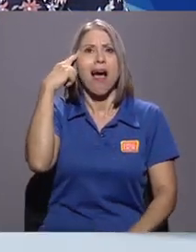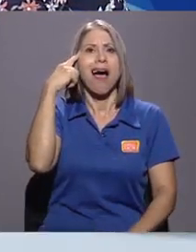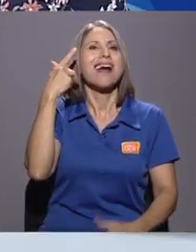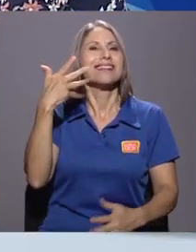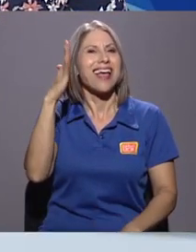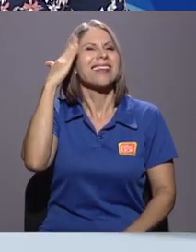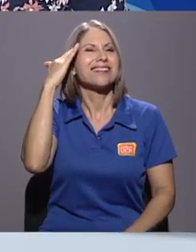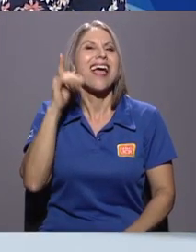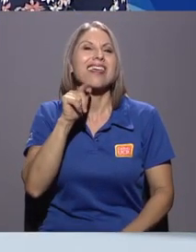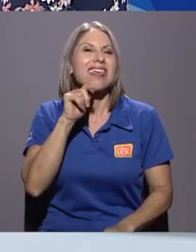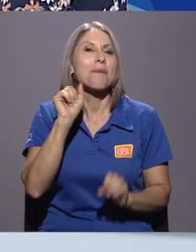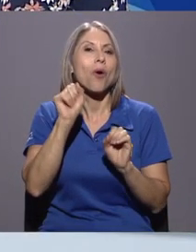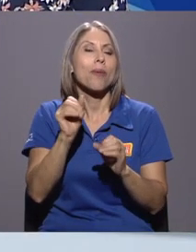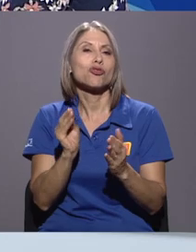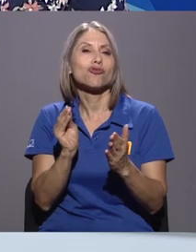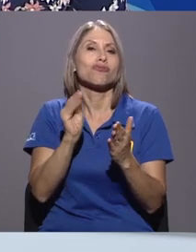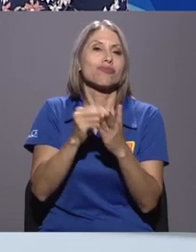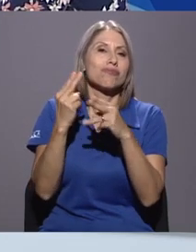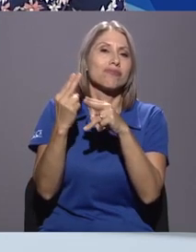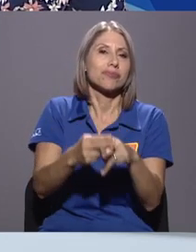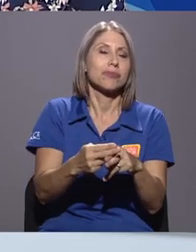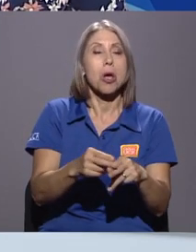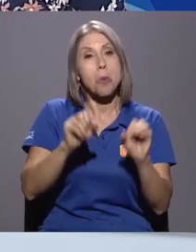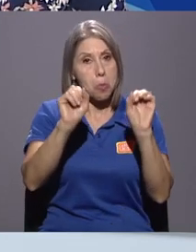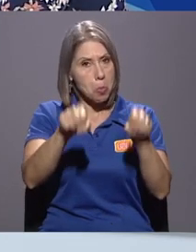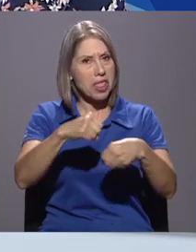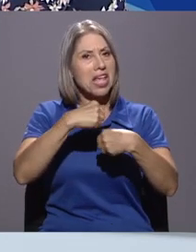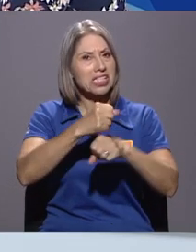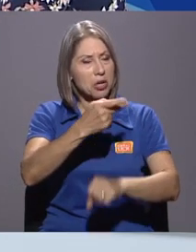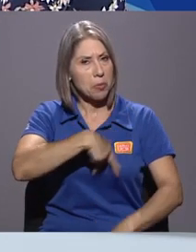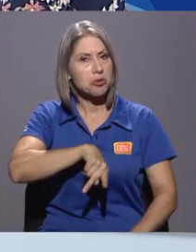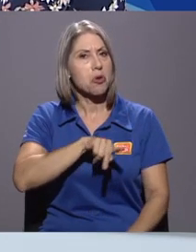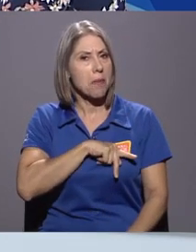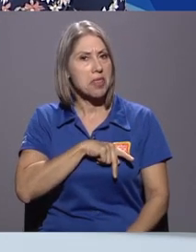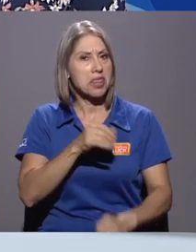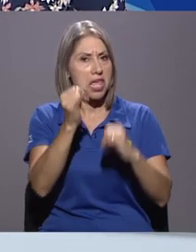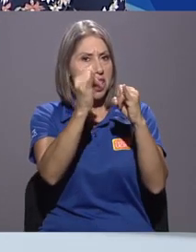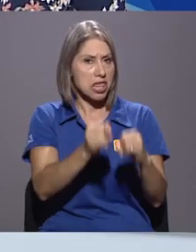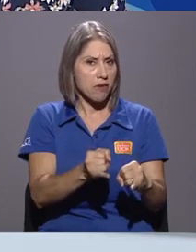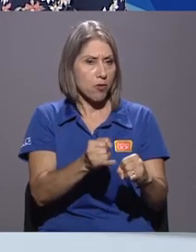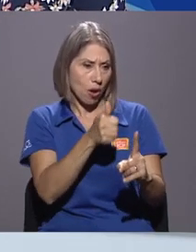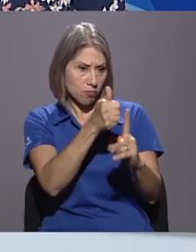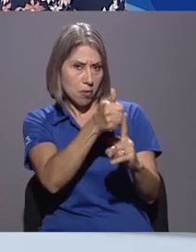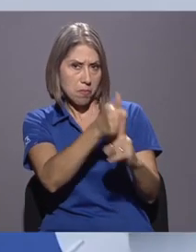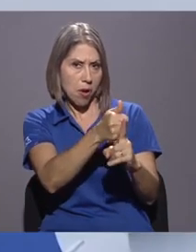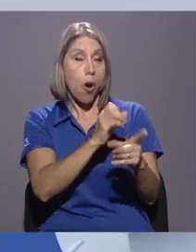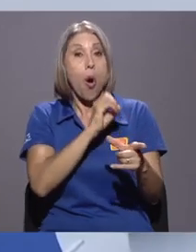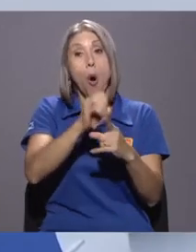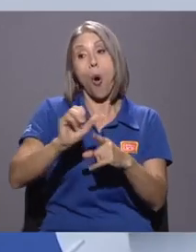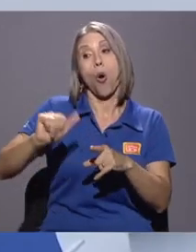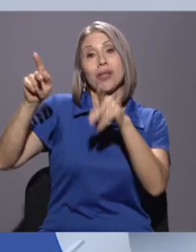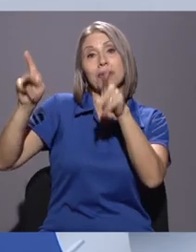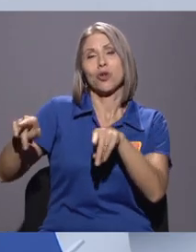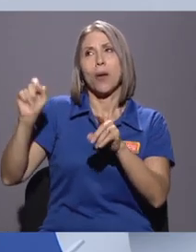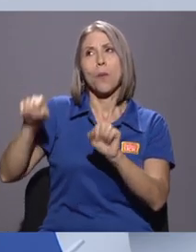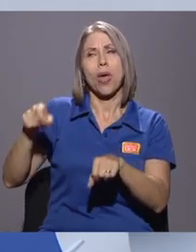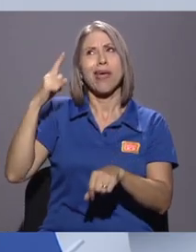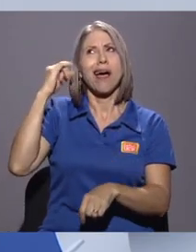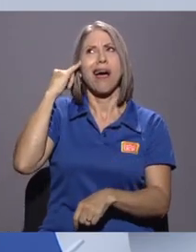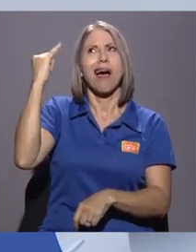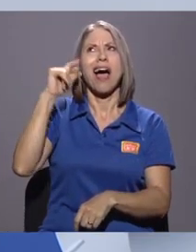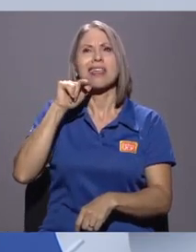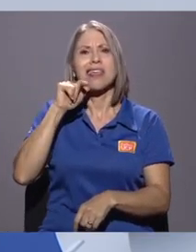pueden hacerlo personalmente verdad individualmente o un tercero puede postular los básicamente lo que